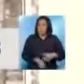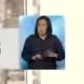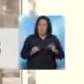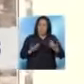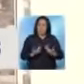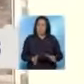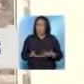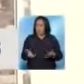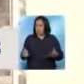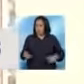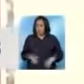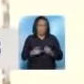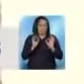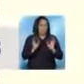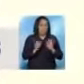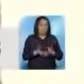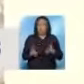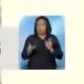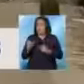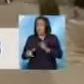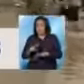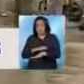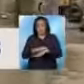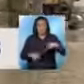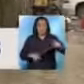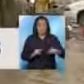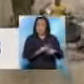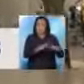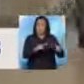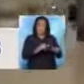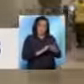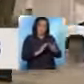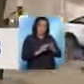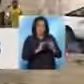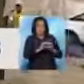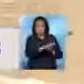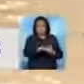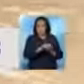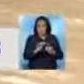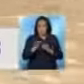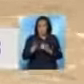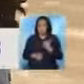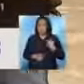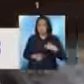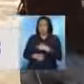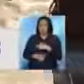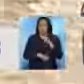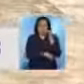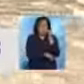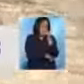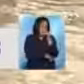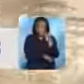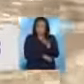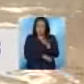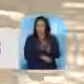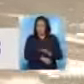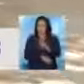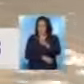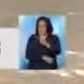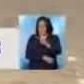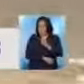e incluso evacuación de personas de urbanizaciones enteras. Nos hemos movido rápidamente con Cristian Luque hasta aproximadamente unas 4 o